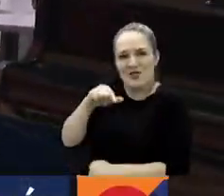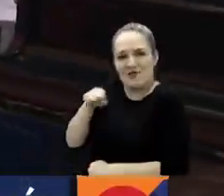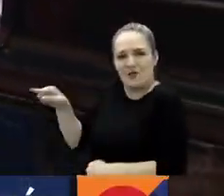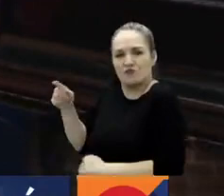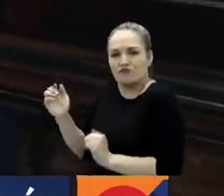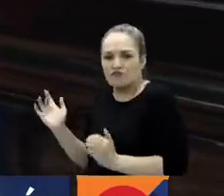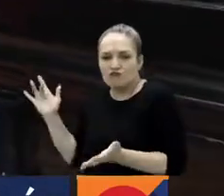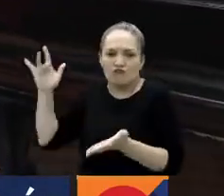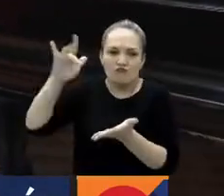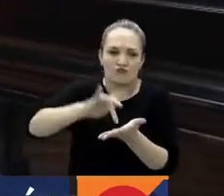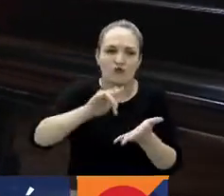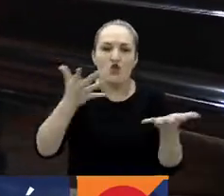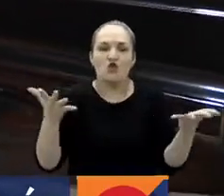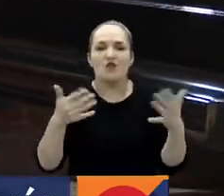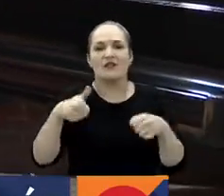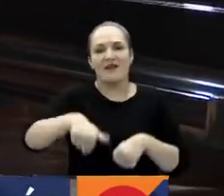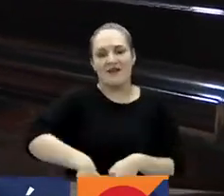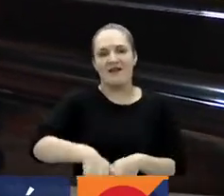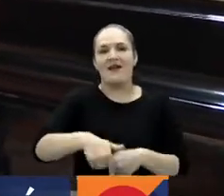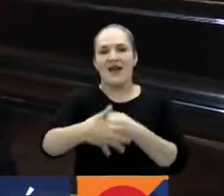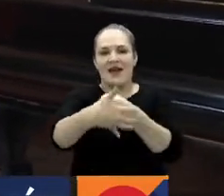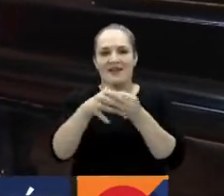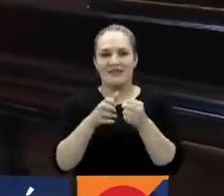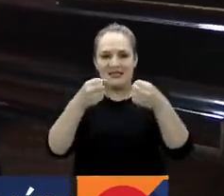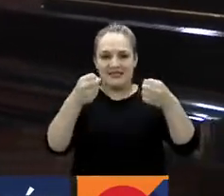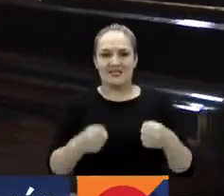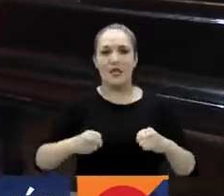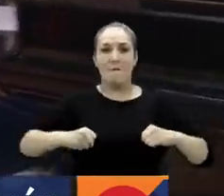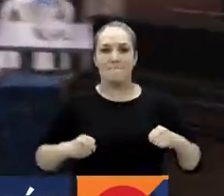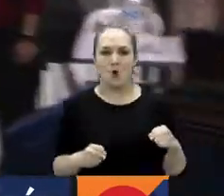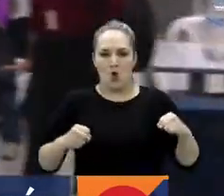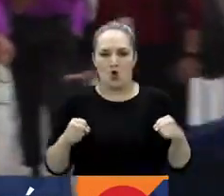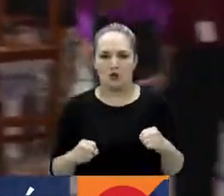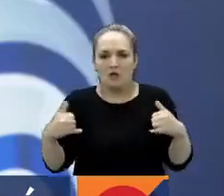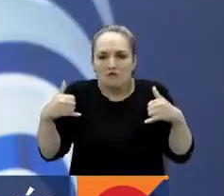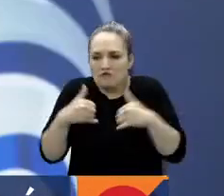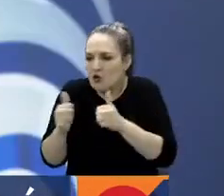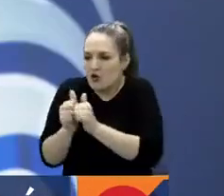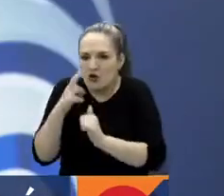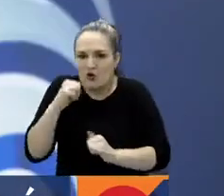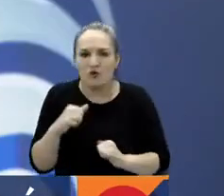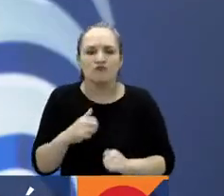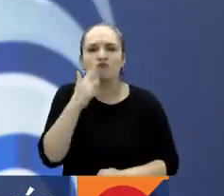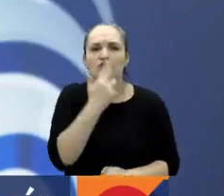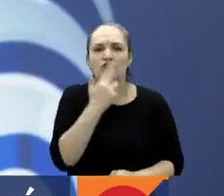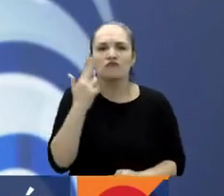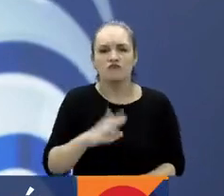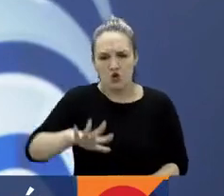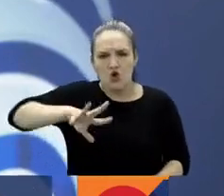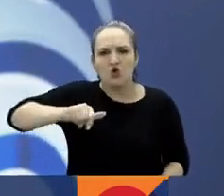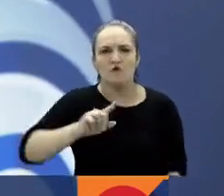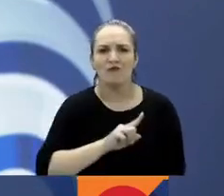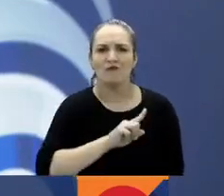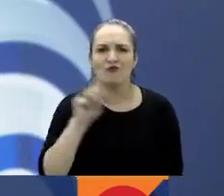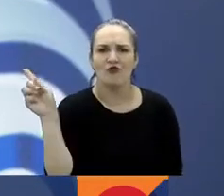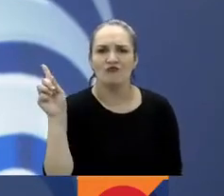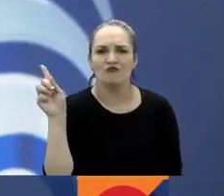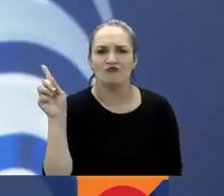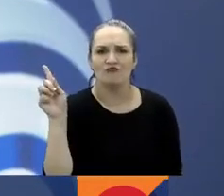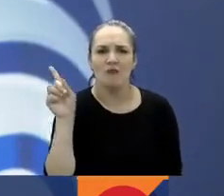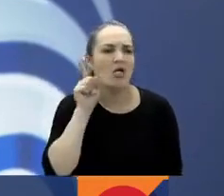llegó a las instalaciones de RTBC en Bogotá para comprometerse con la juventud de Colombia. No robar, no